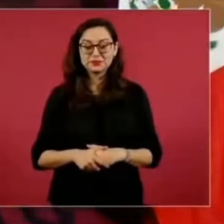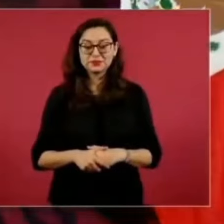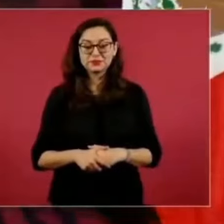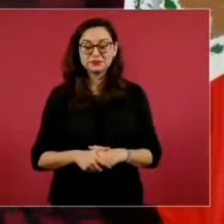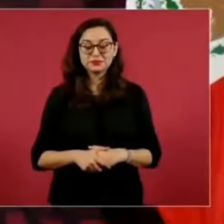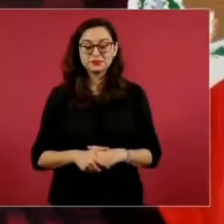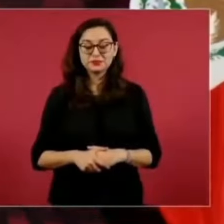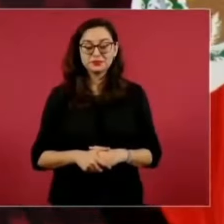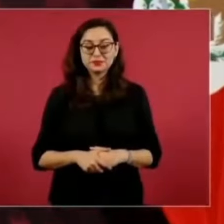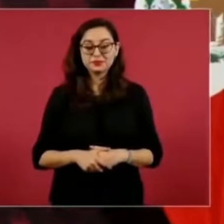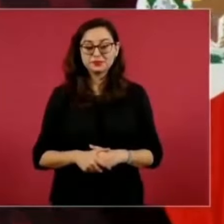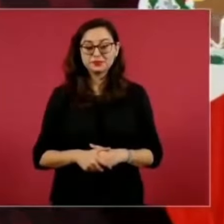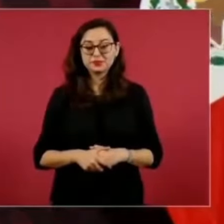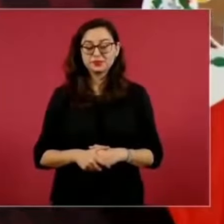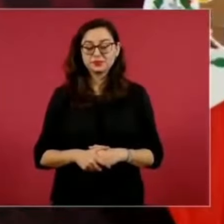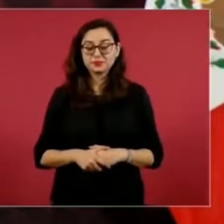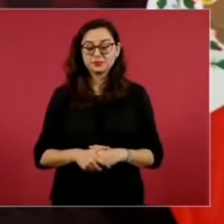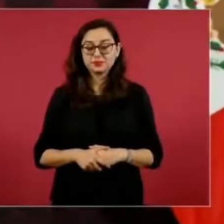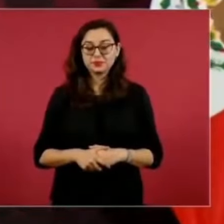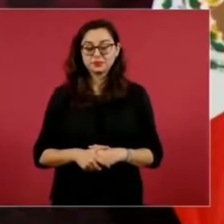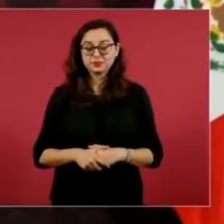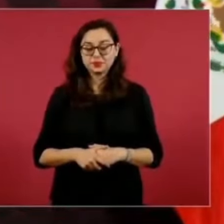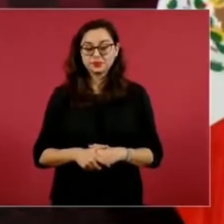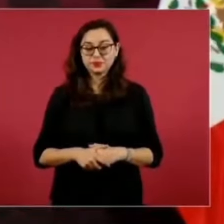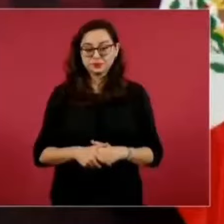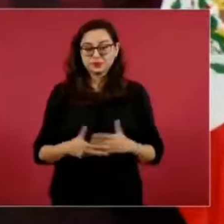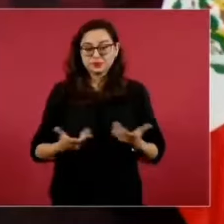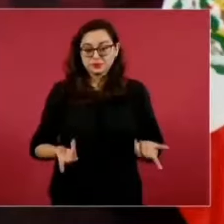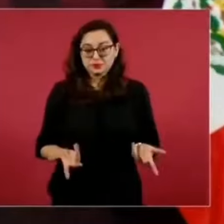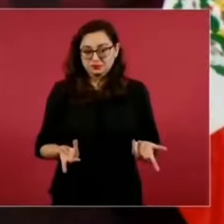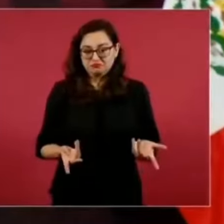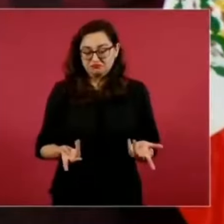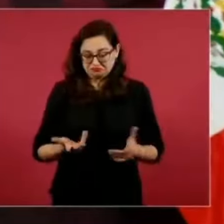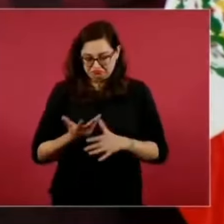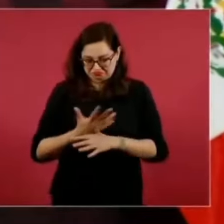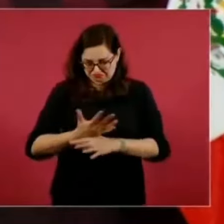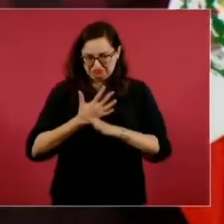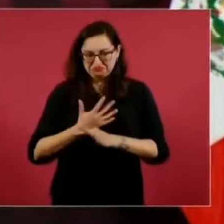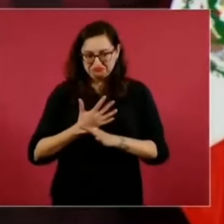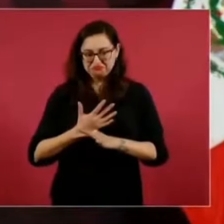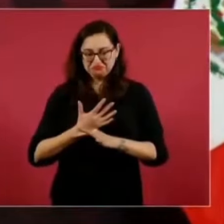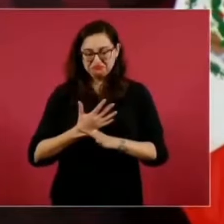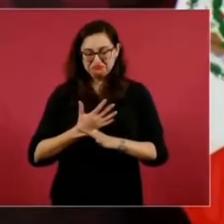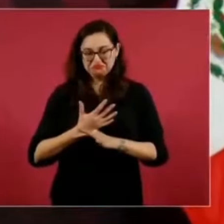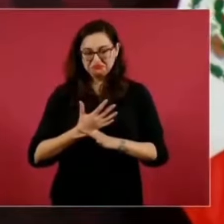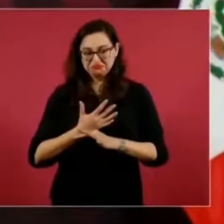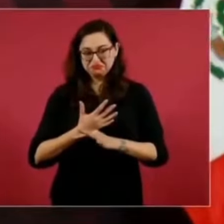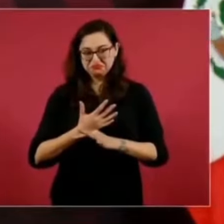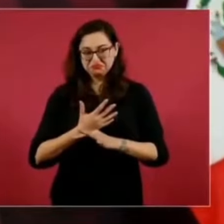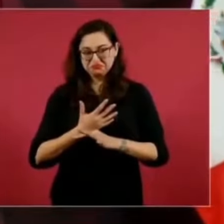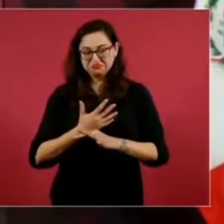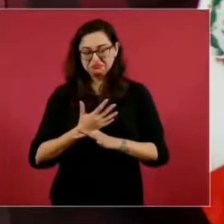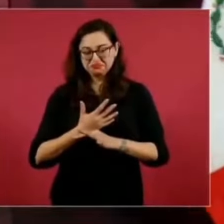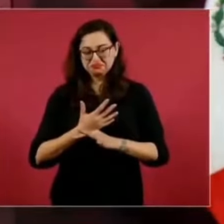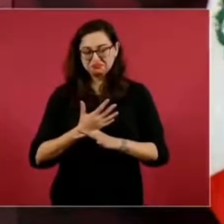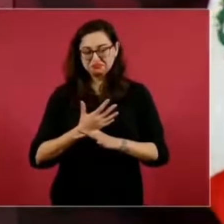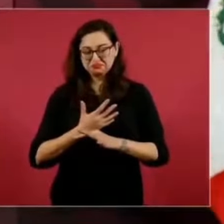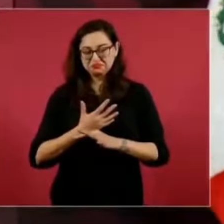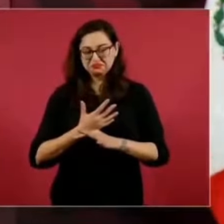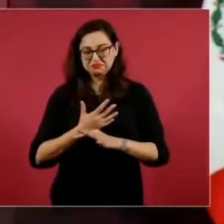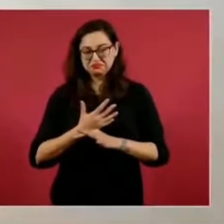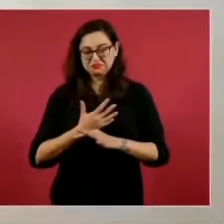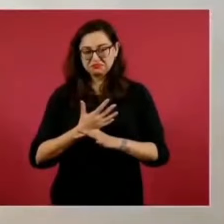esto pues lo sustento en que desde